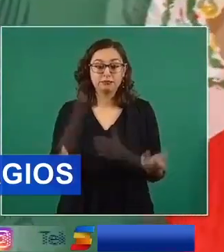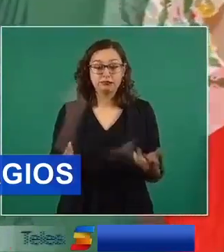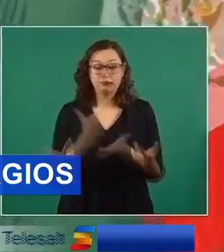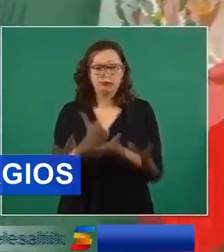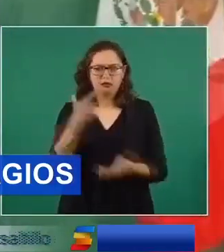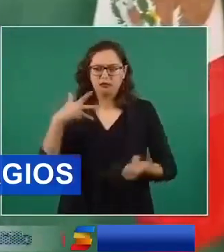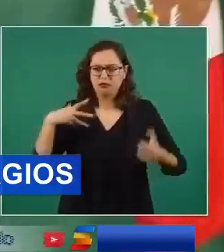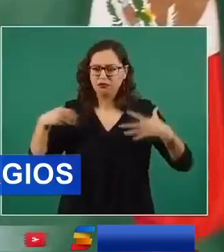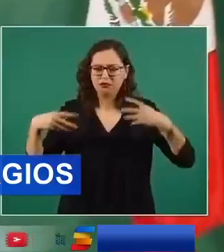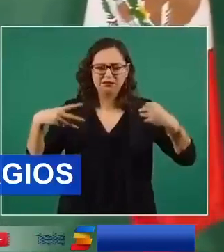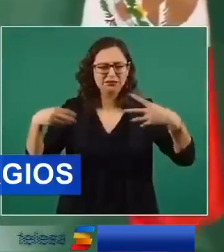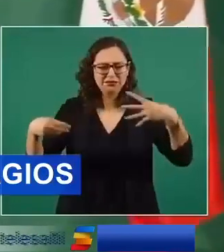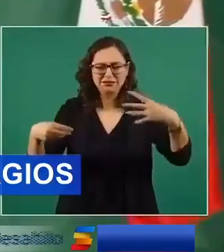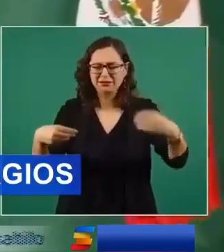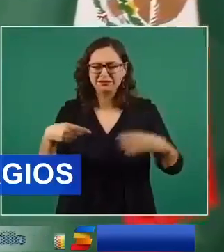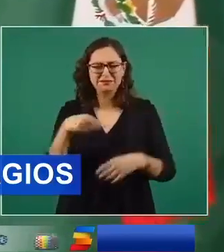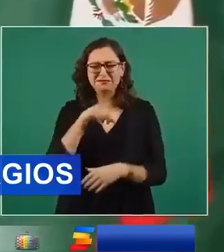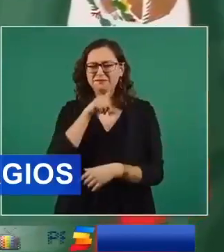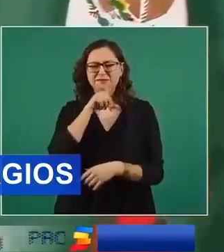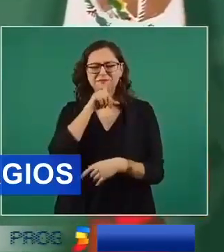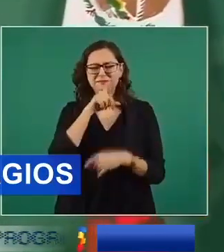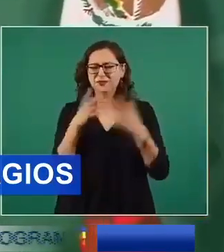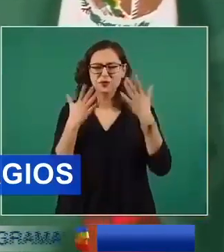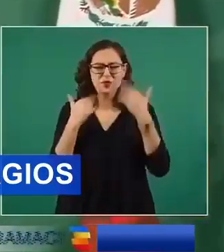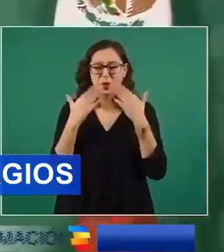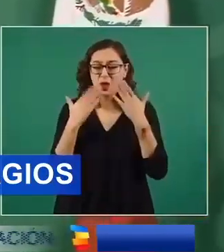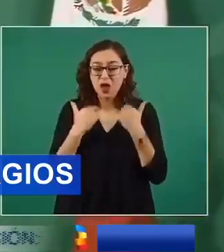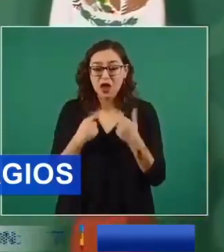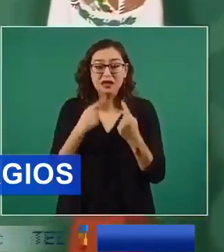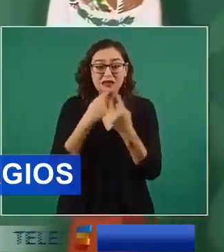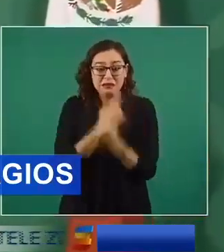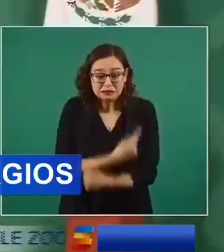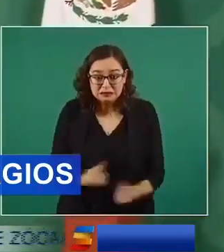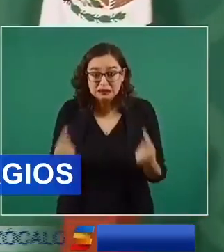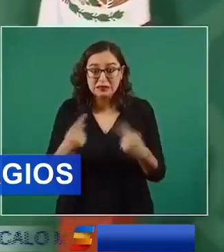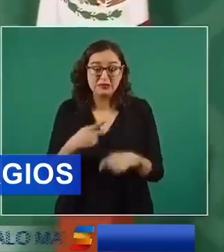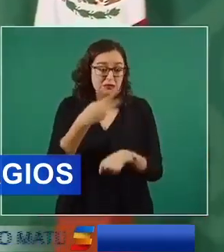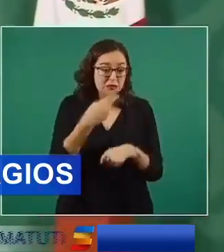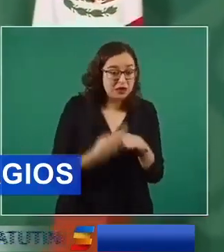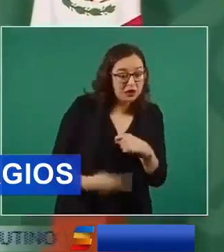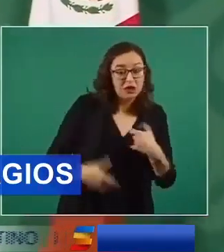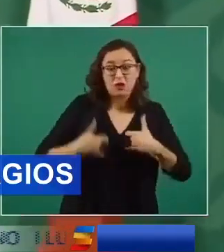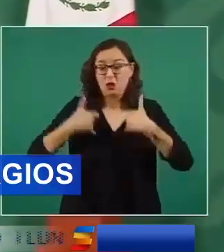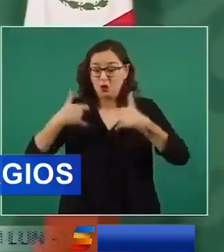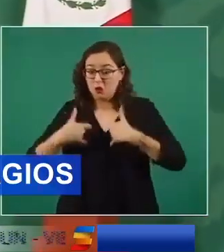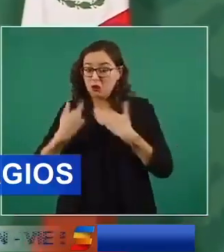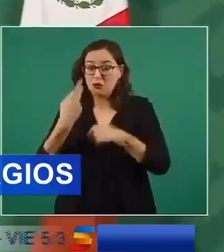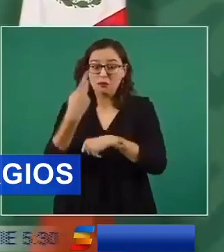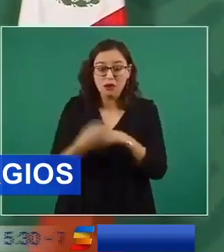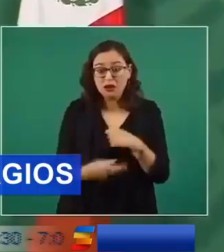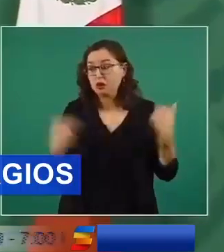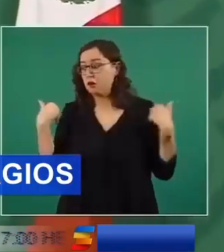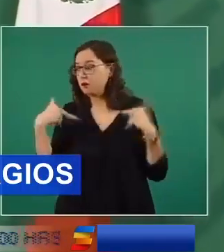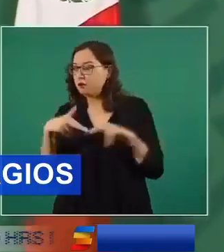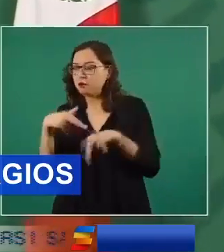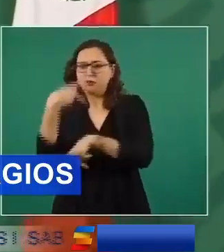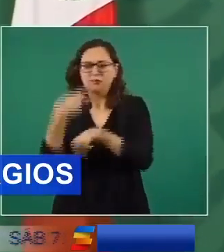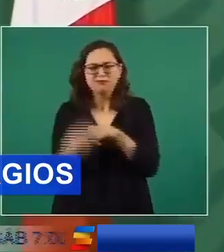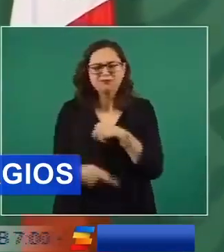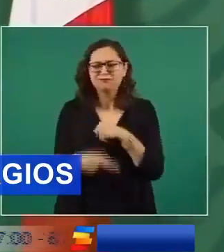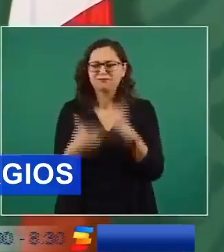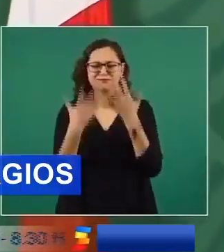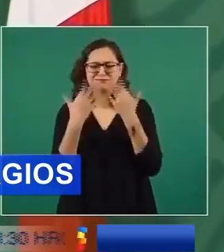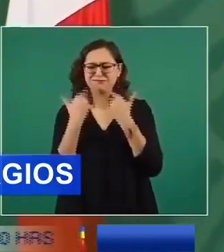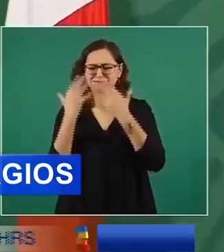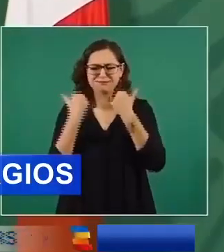contagios que puedan poner en riesgo a los niños, a los jóvenes, a maestras, a maestros, al